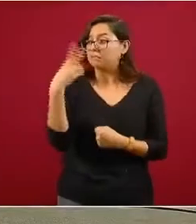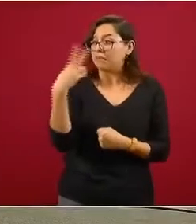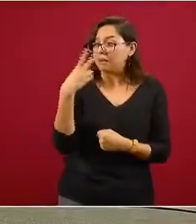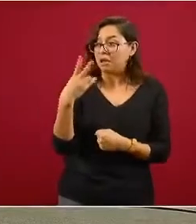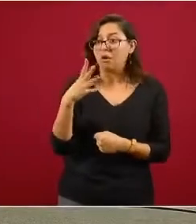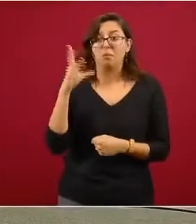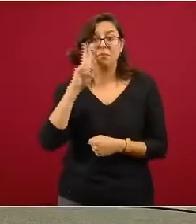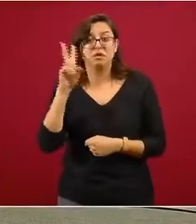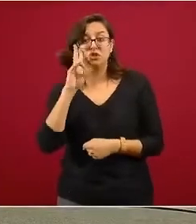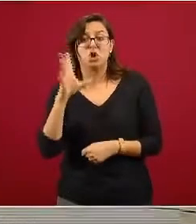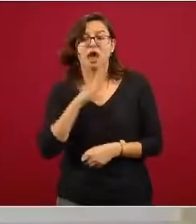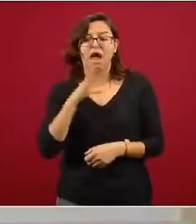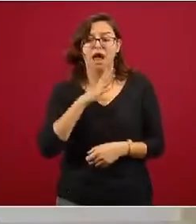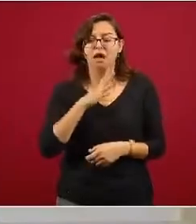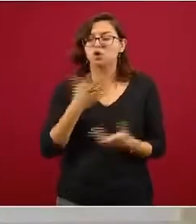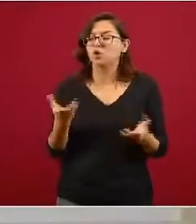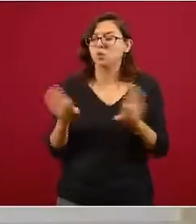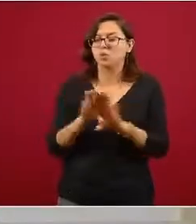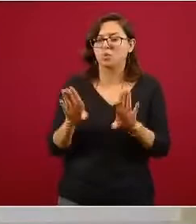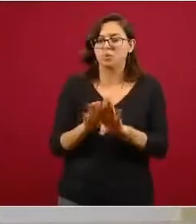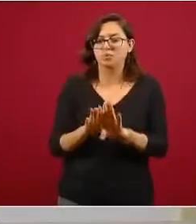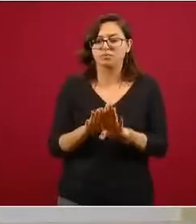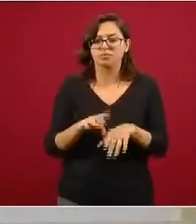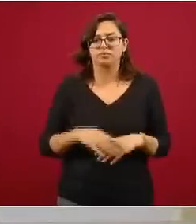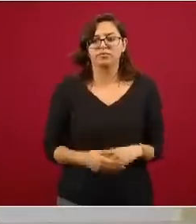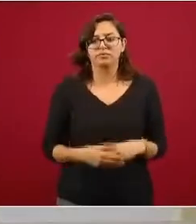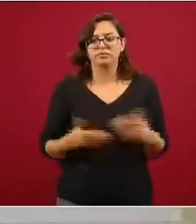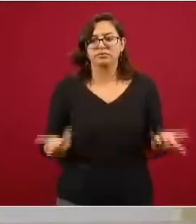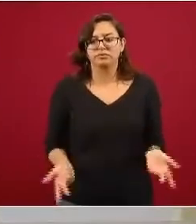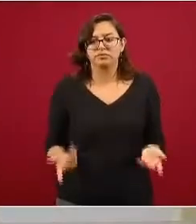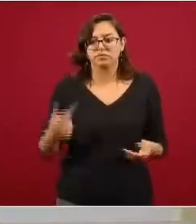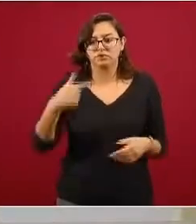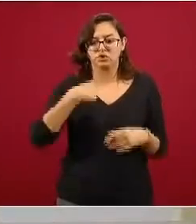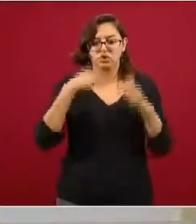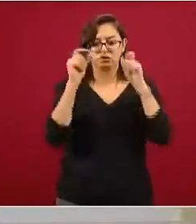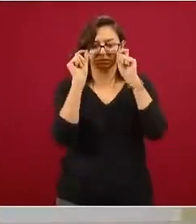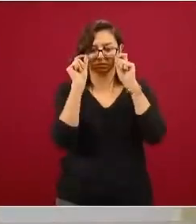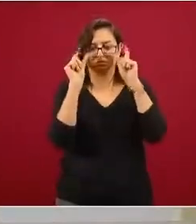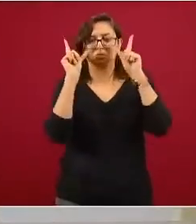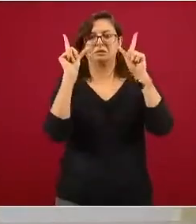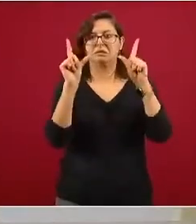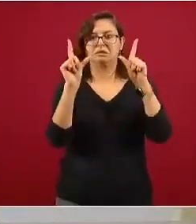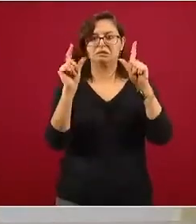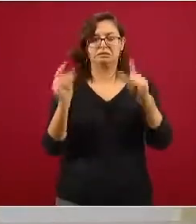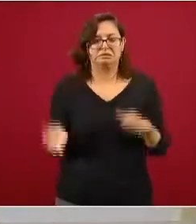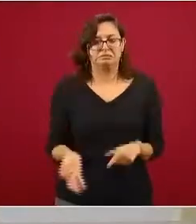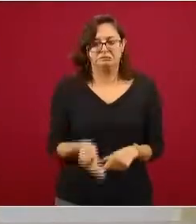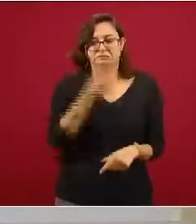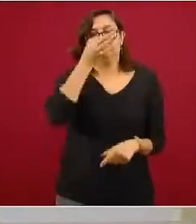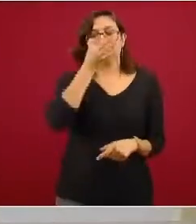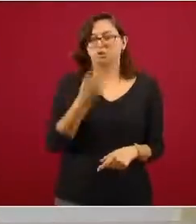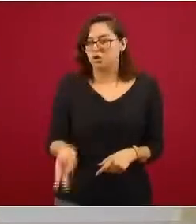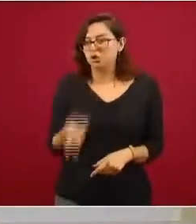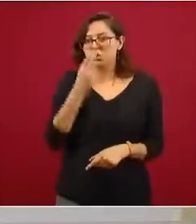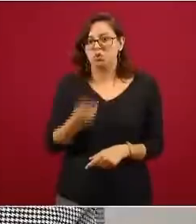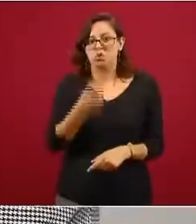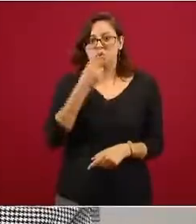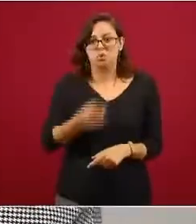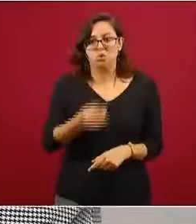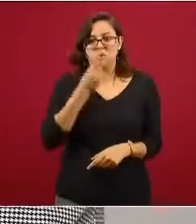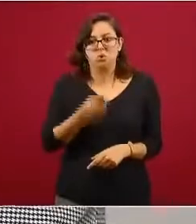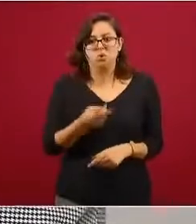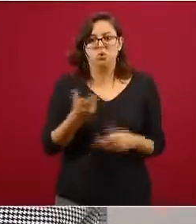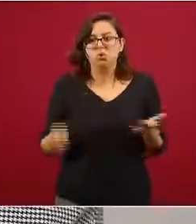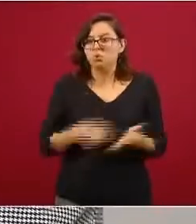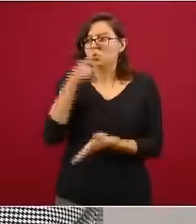1, si me fumo el primer cigarrillo antes de media hora de que me desperté, si no puedo dejar de fumar en